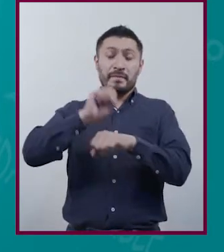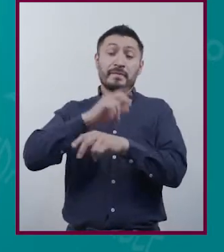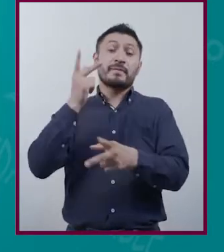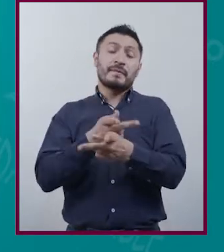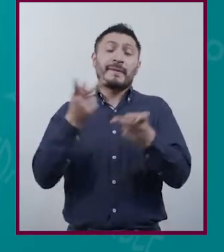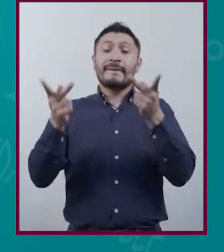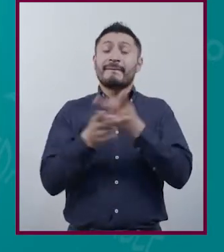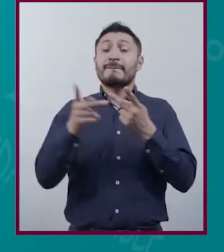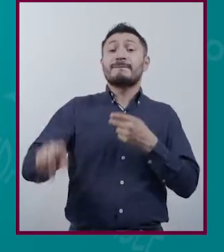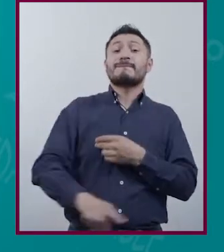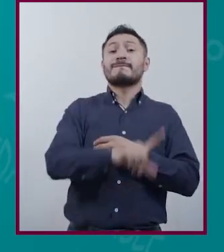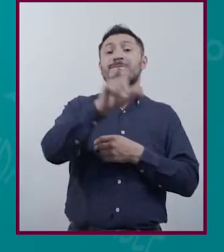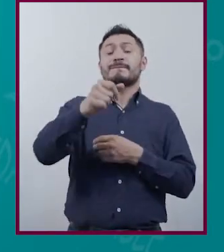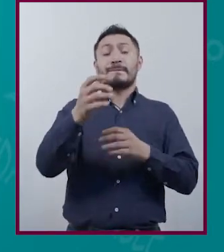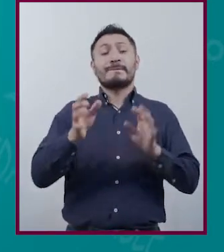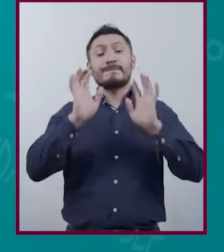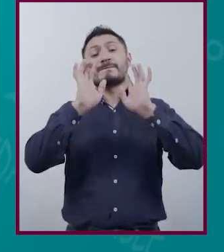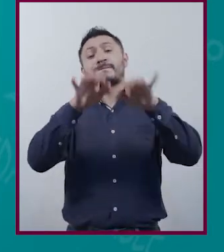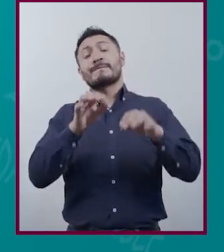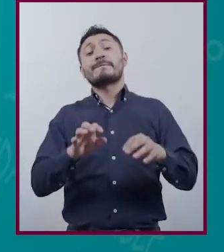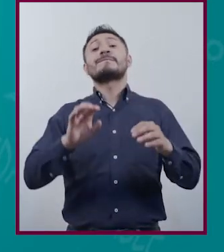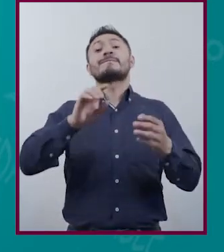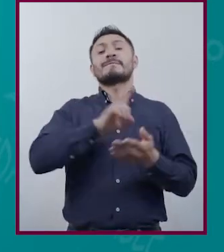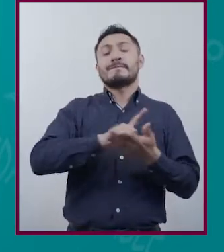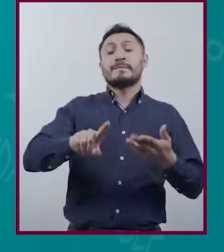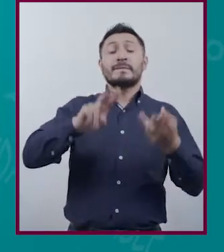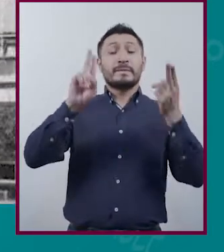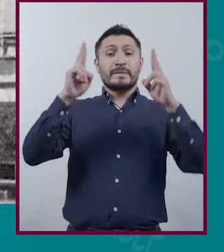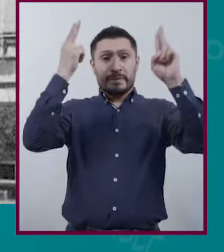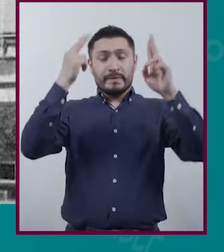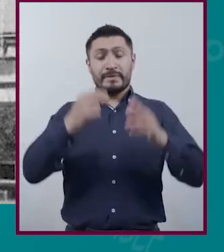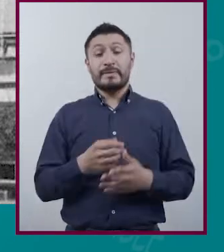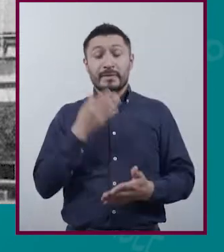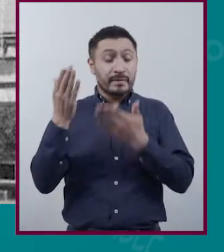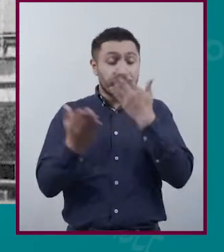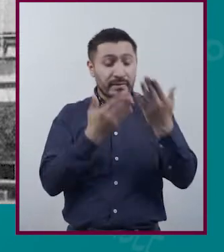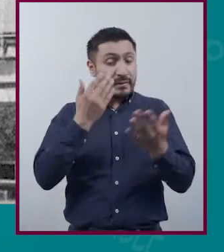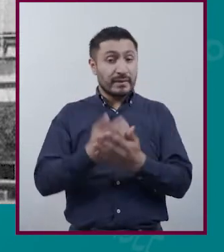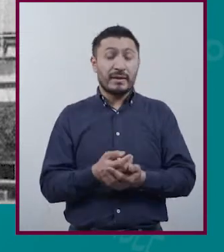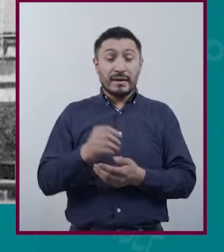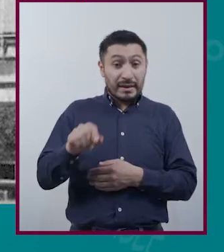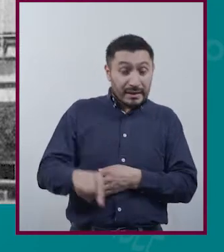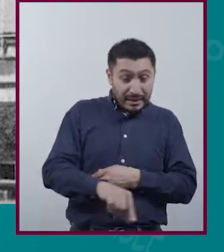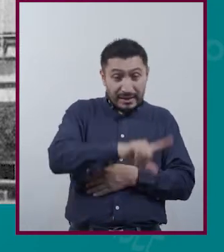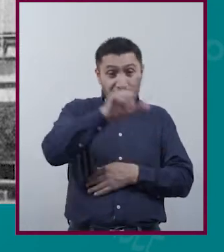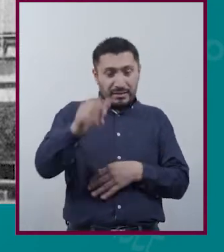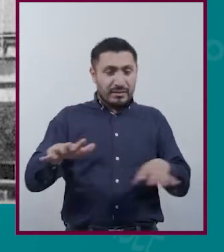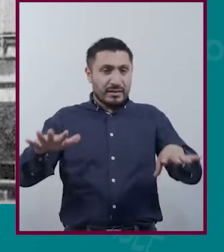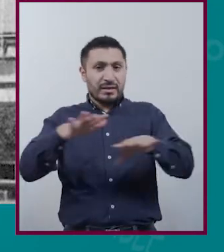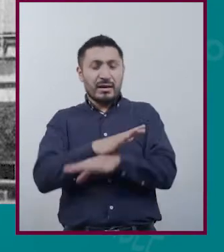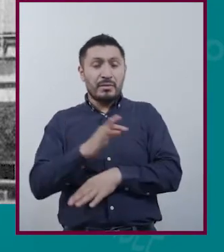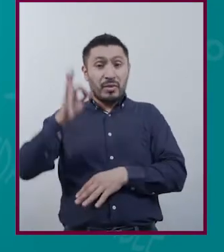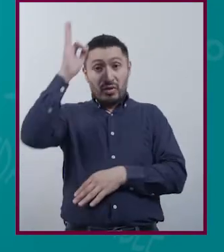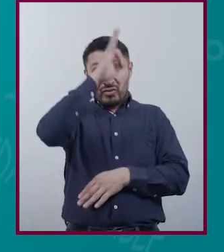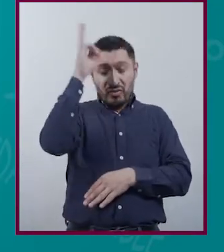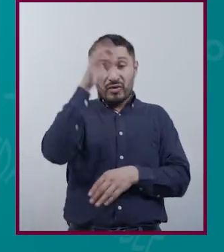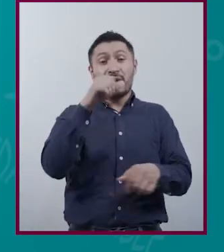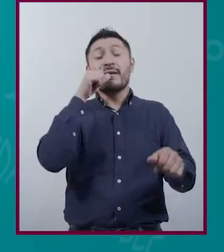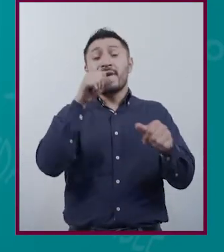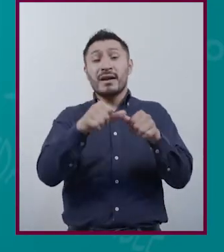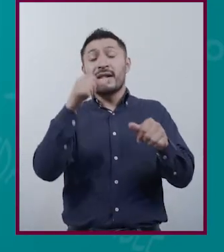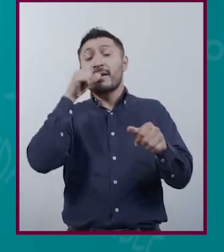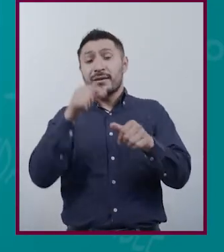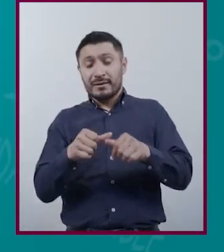preparatoria. Posteriormente ingresó a la Facultad de Derecho de la UNAM. Y bien pronto se cambió a Filosofía y Letras. A